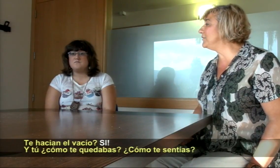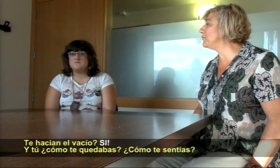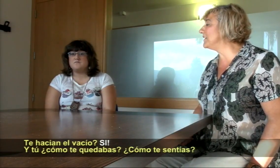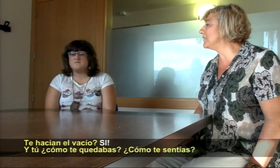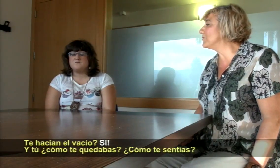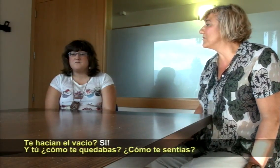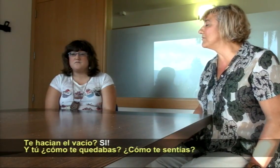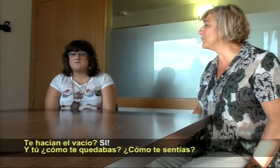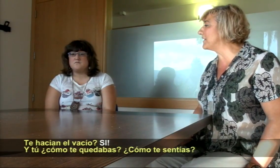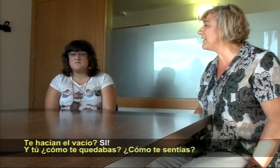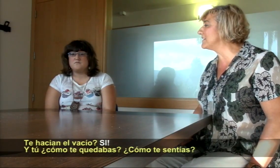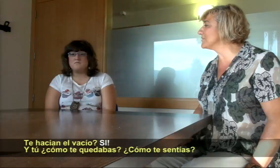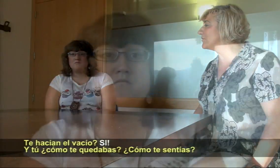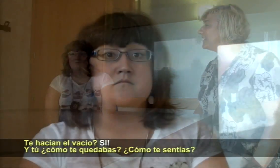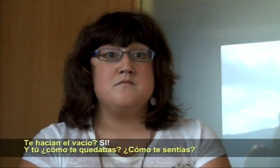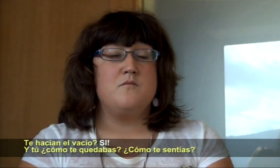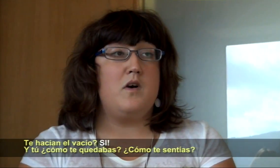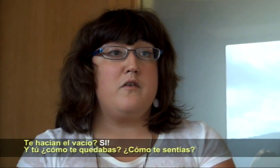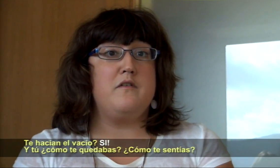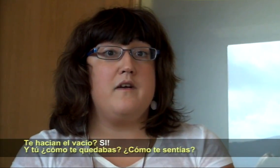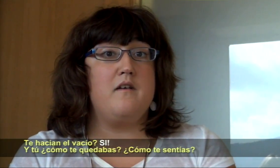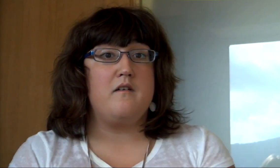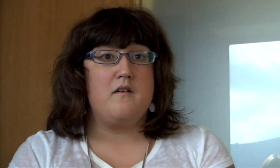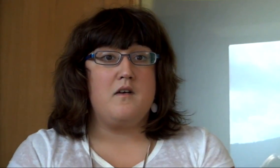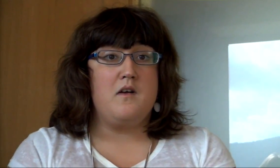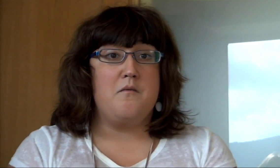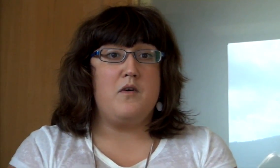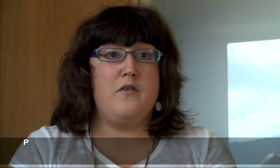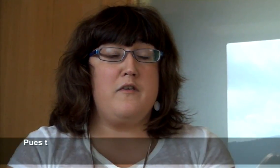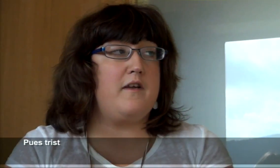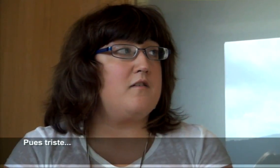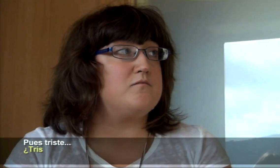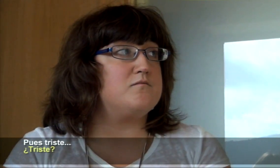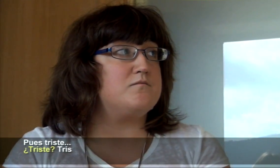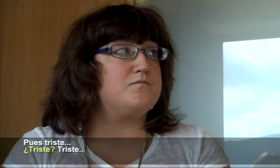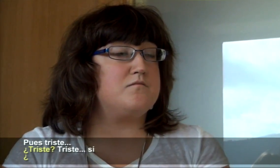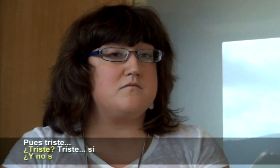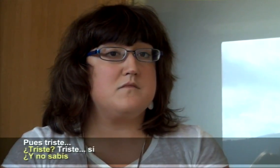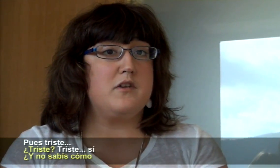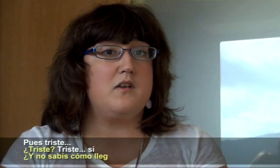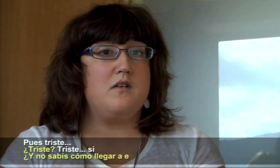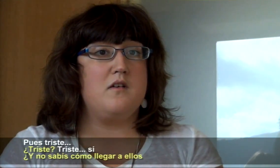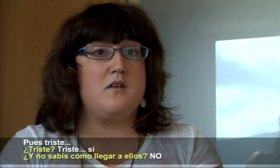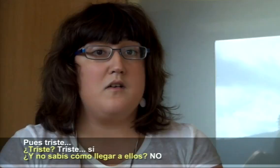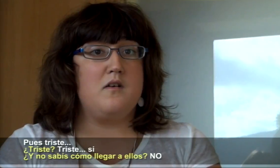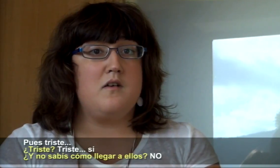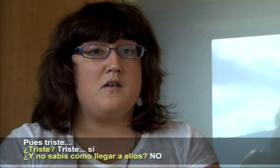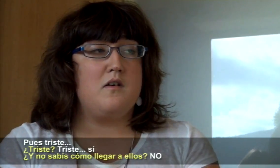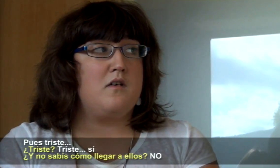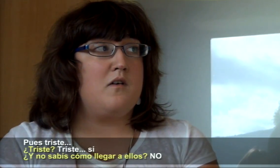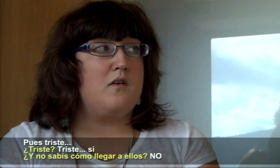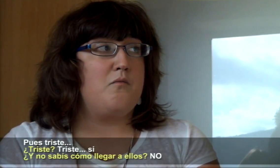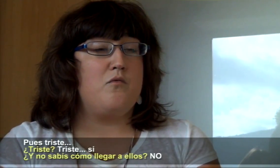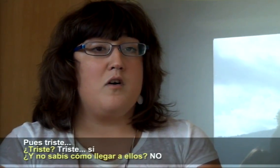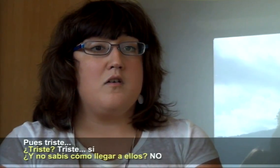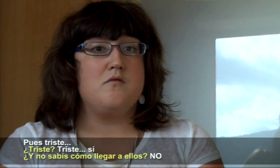¿Y tú qué, cómo te quedabas? ¿O qué sentías? Pues triste. ¿Triste? Sí. ¿Y no sabías cómo